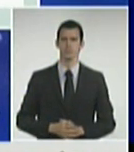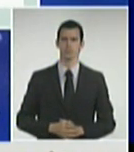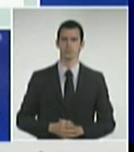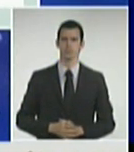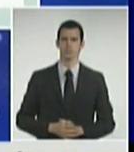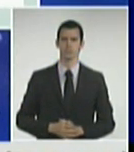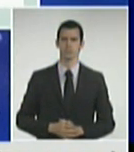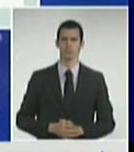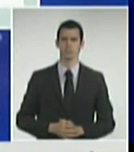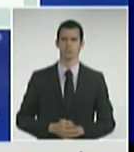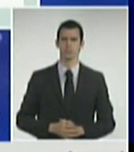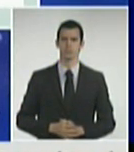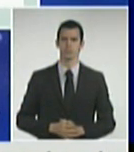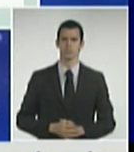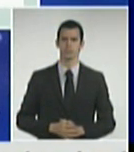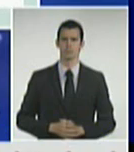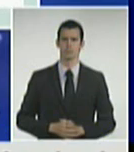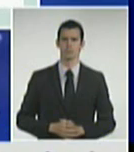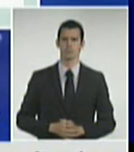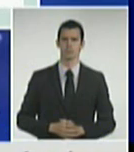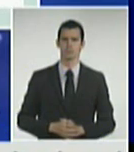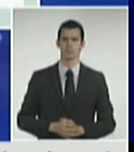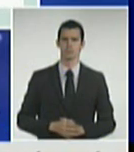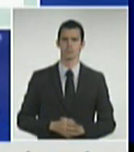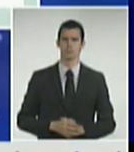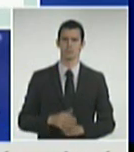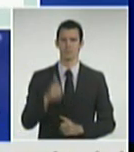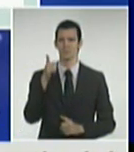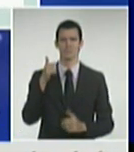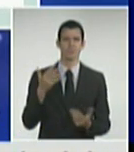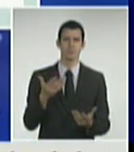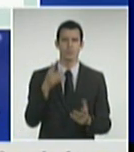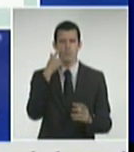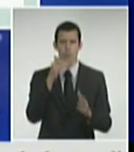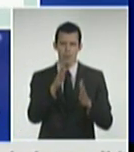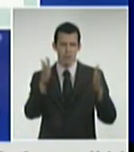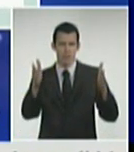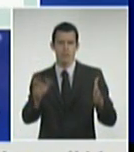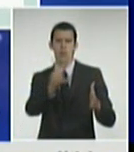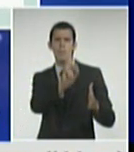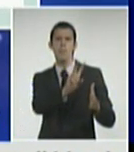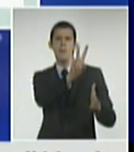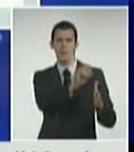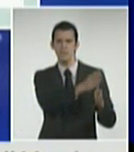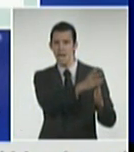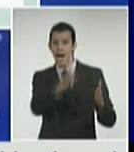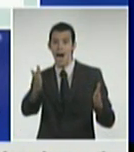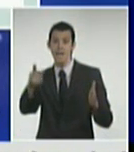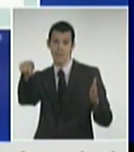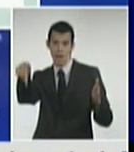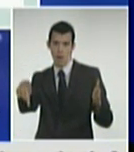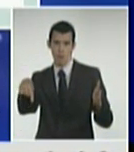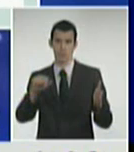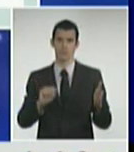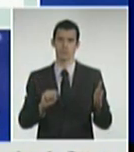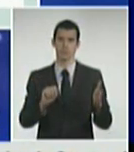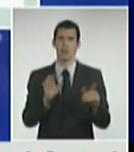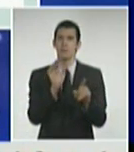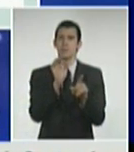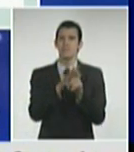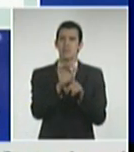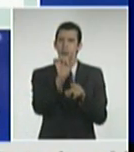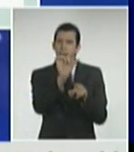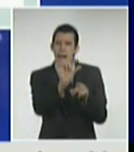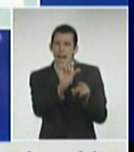comportamiento del año 2020. Son las barritas verdes y rojas que aparecen al principio del gráfico.